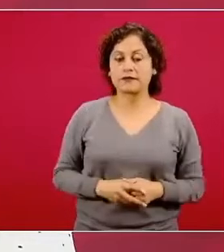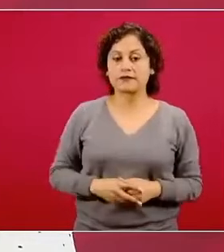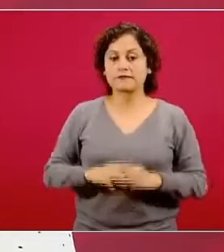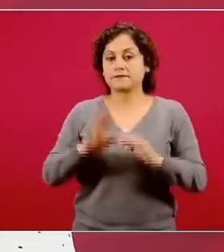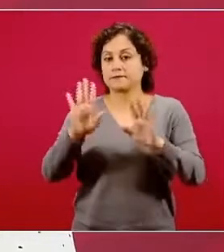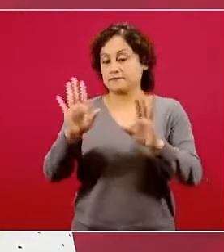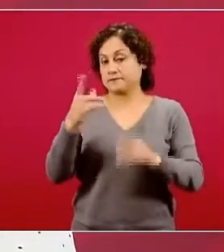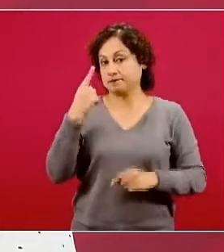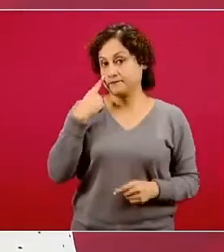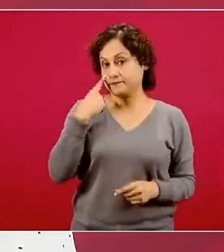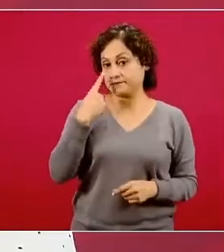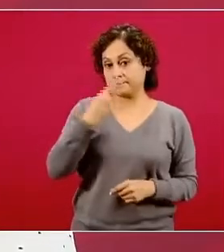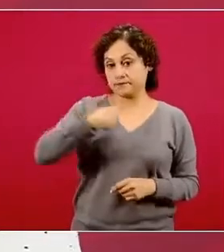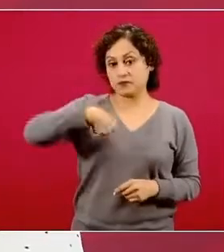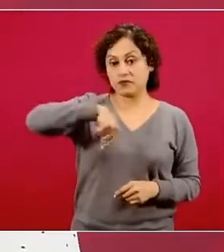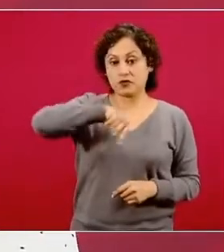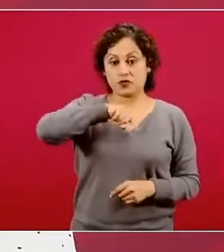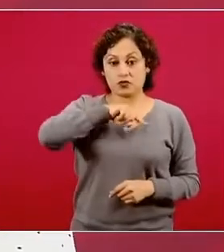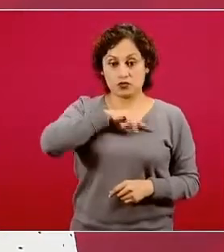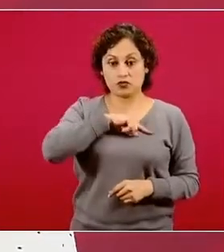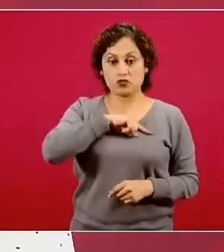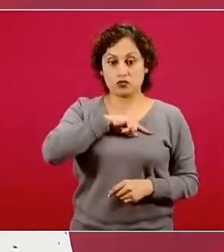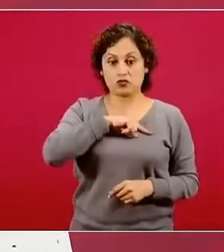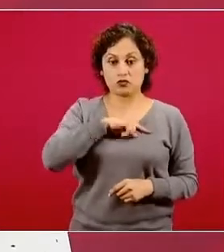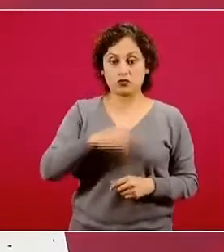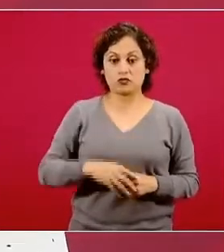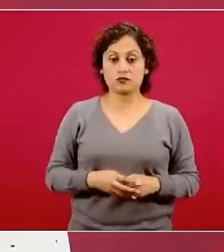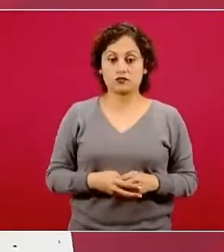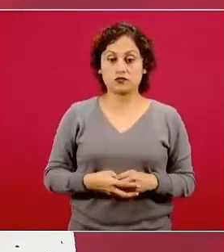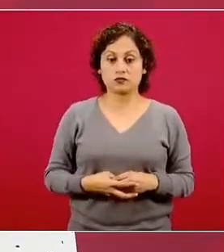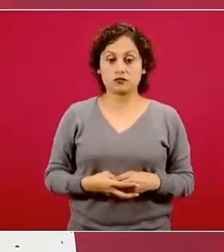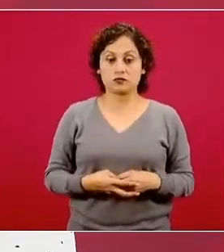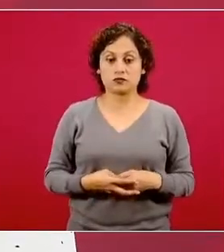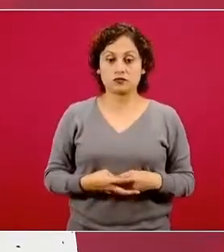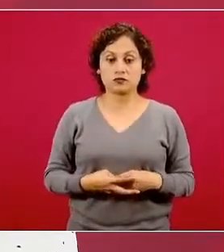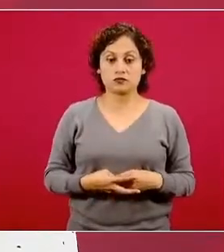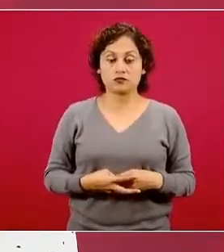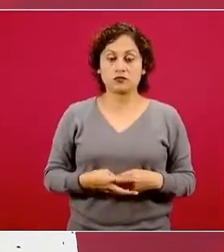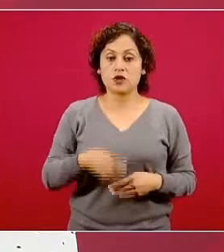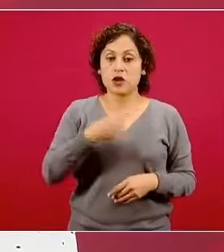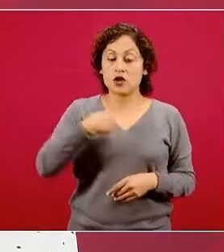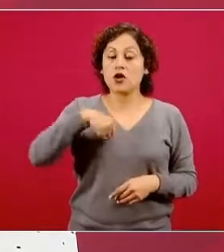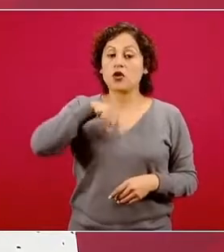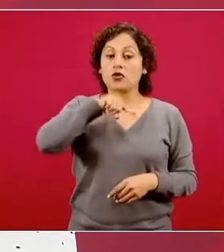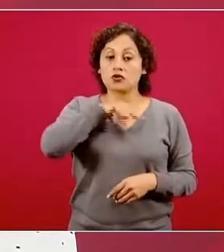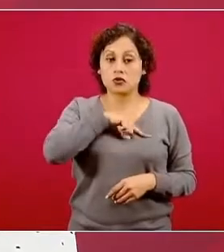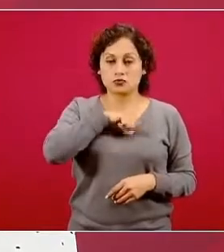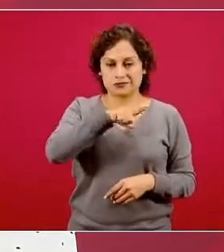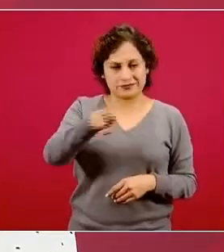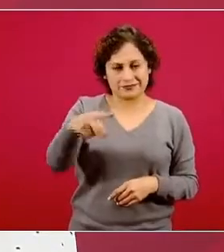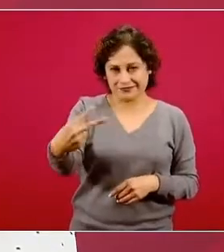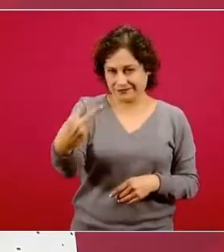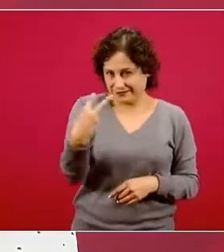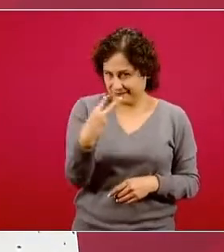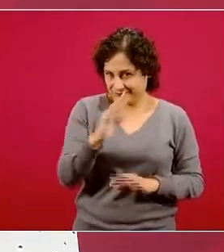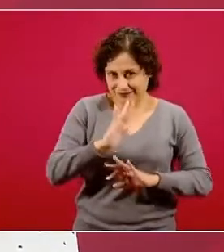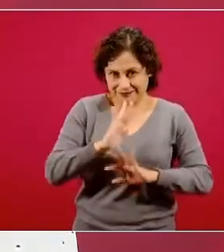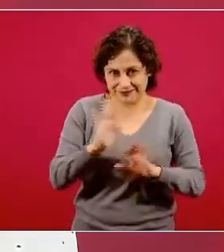Nosotros, como ya lo han visto ustedes, estamos totalmente abiertos a este